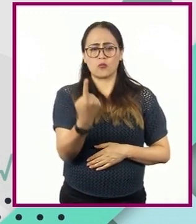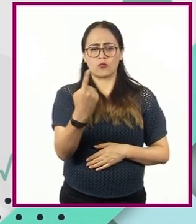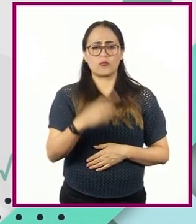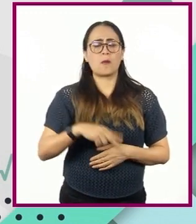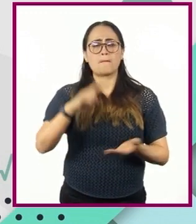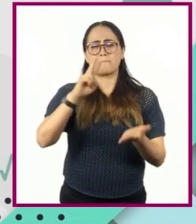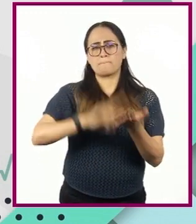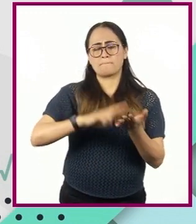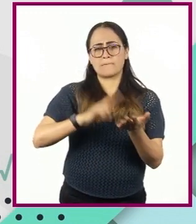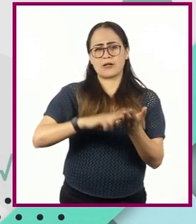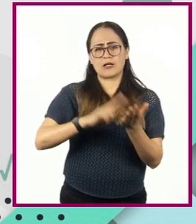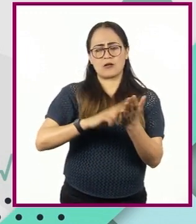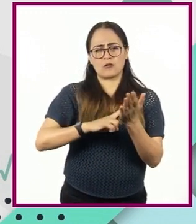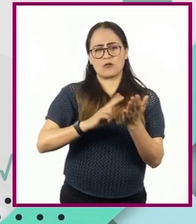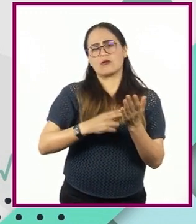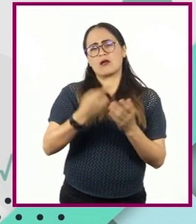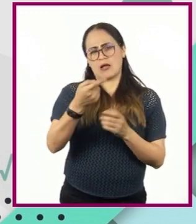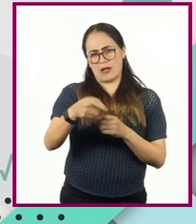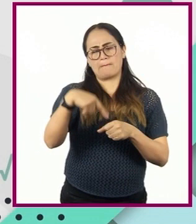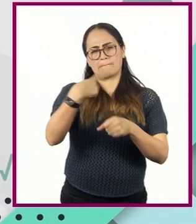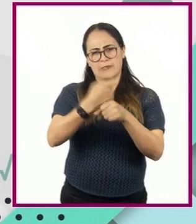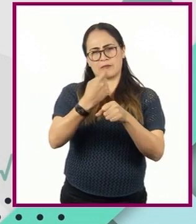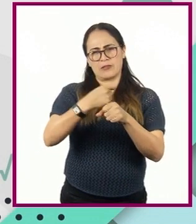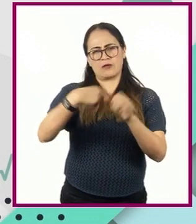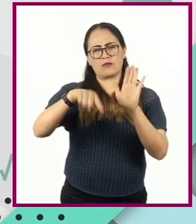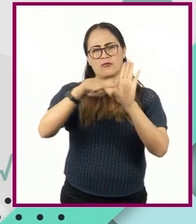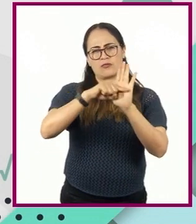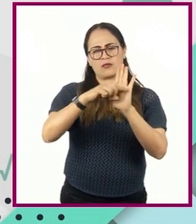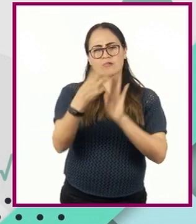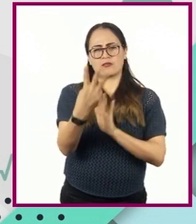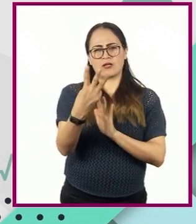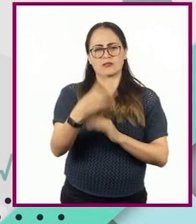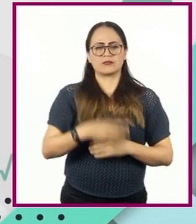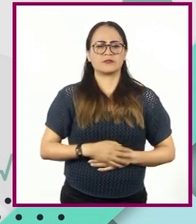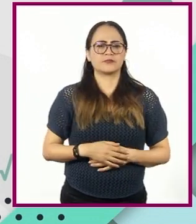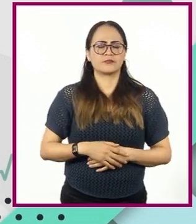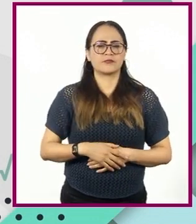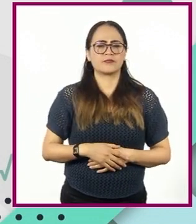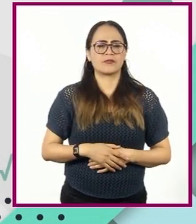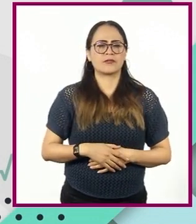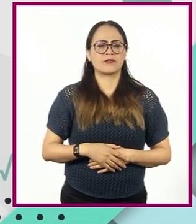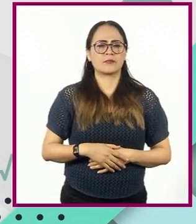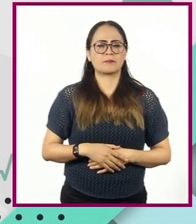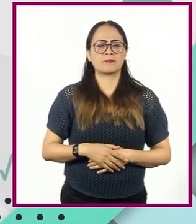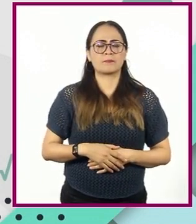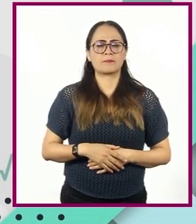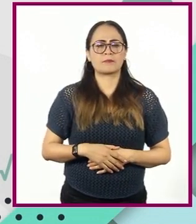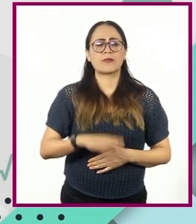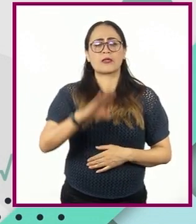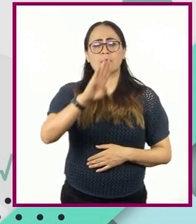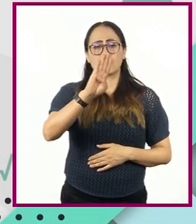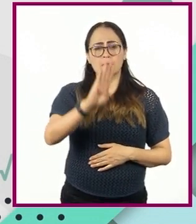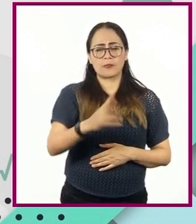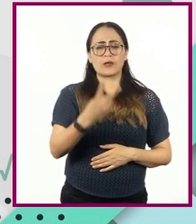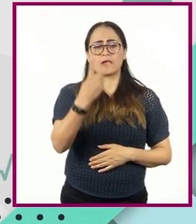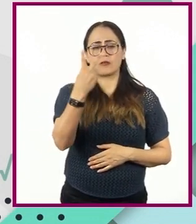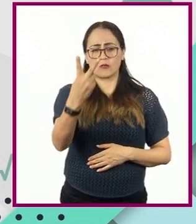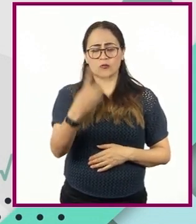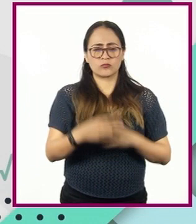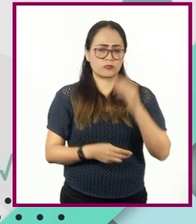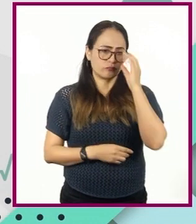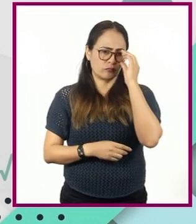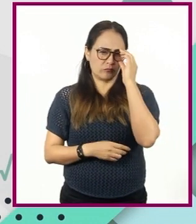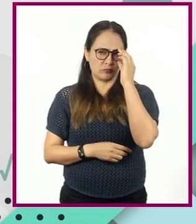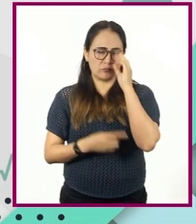valor numérico del primer factor, que es 3 negativo. Y en la celda B2 se escribe el resultado de sumar 1